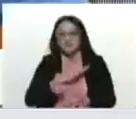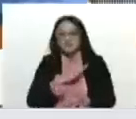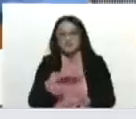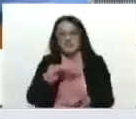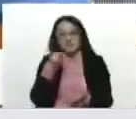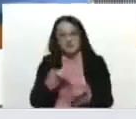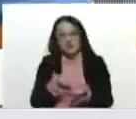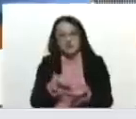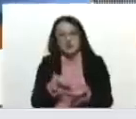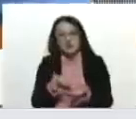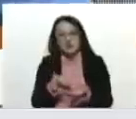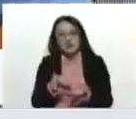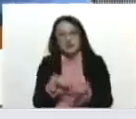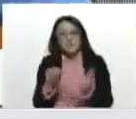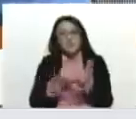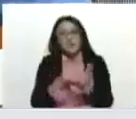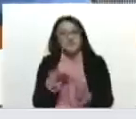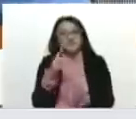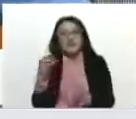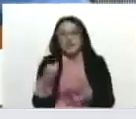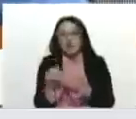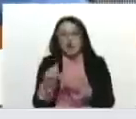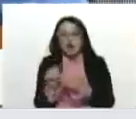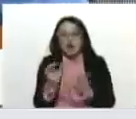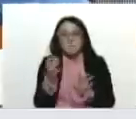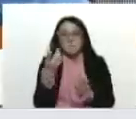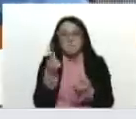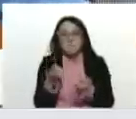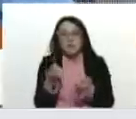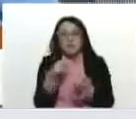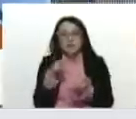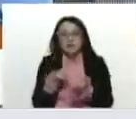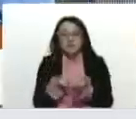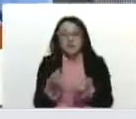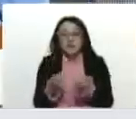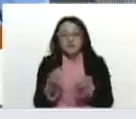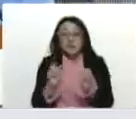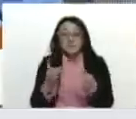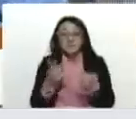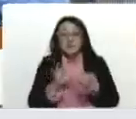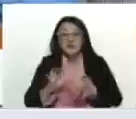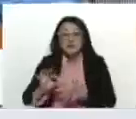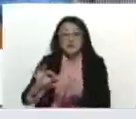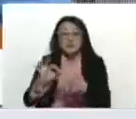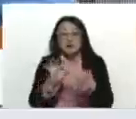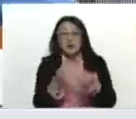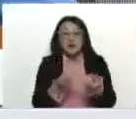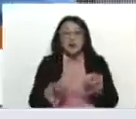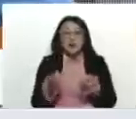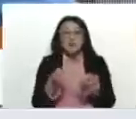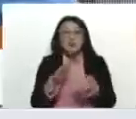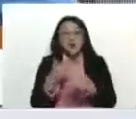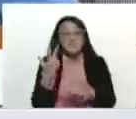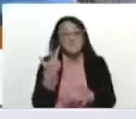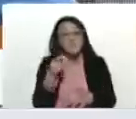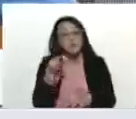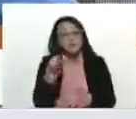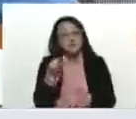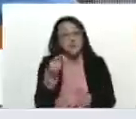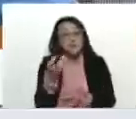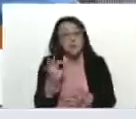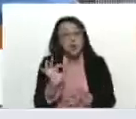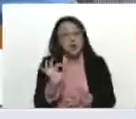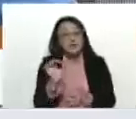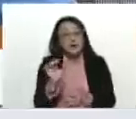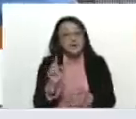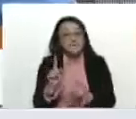poner 100 dólares 100 bolívares la moneda nacional en economía y reactivar esa economía por eso la moneda es